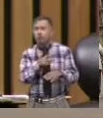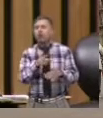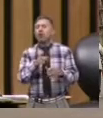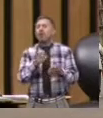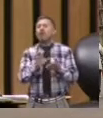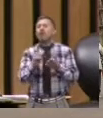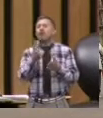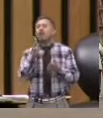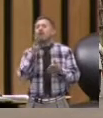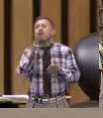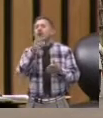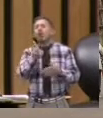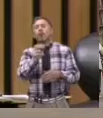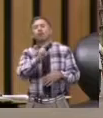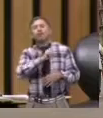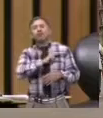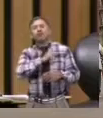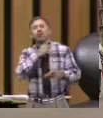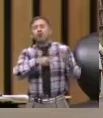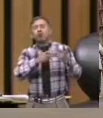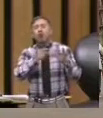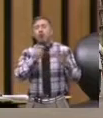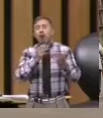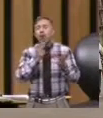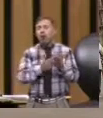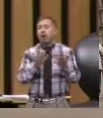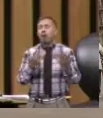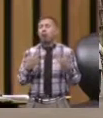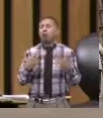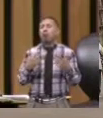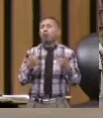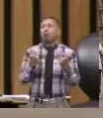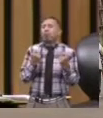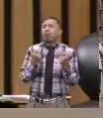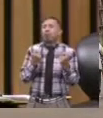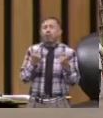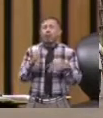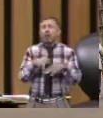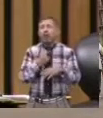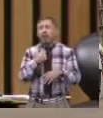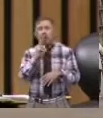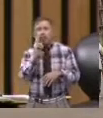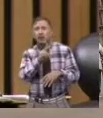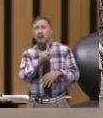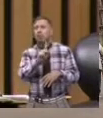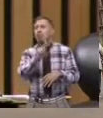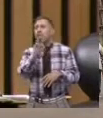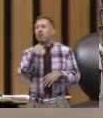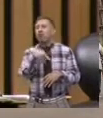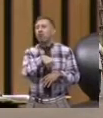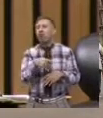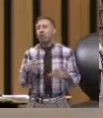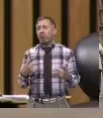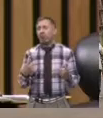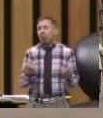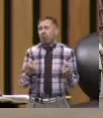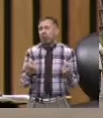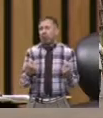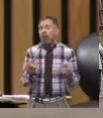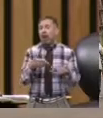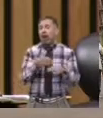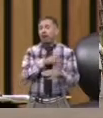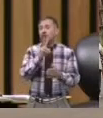público futuro pueden no ser inhibitorias. Eso nos lo arroja a la cara la conducta del Verde, que a pesar de haber sido multado